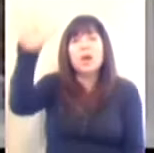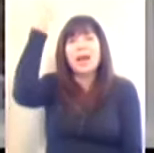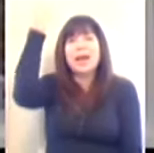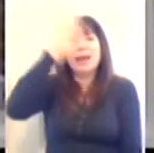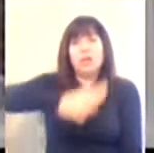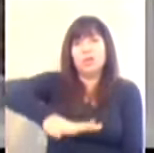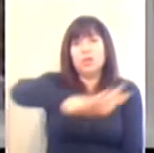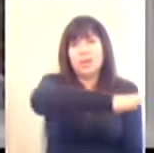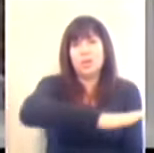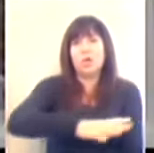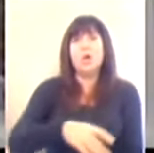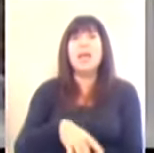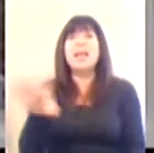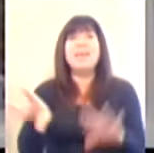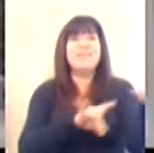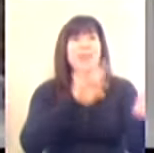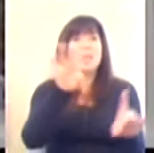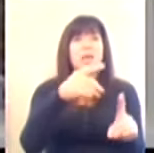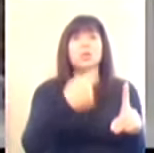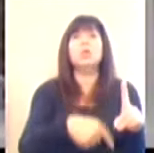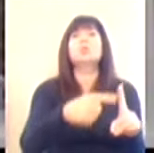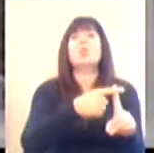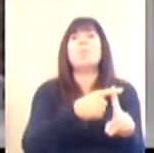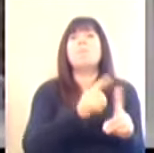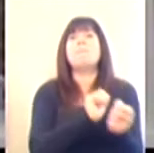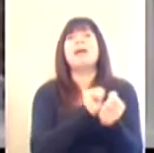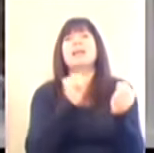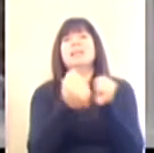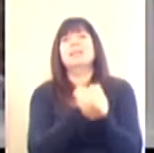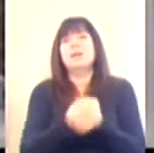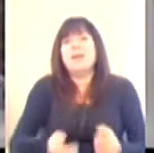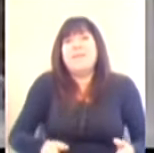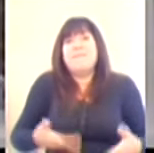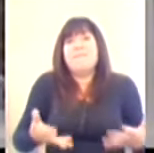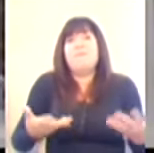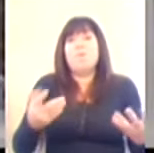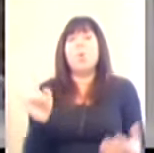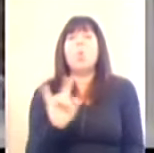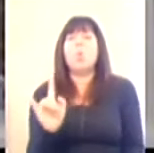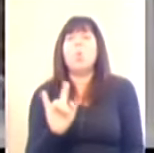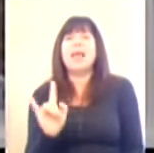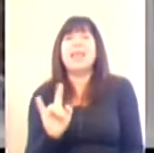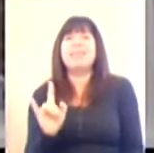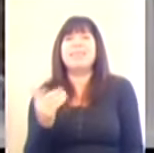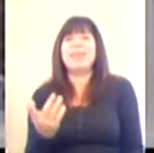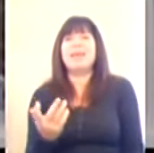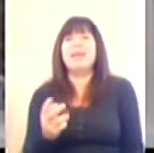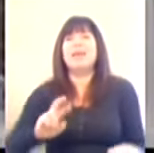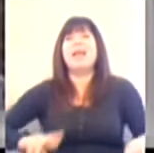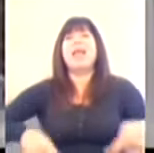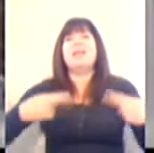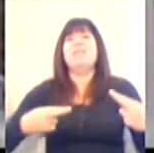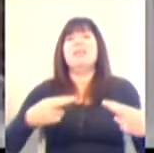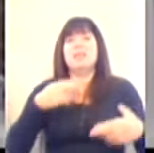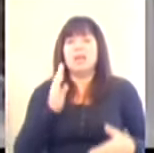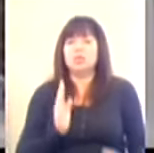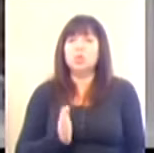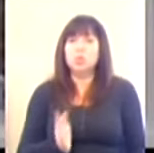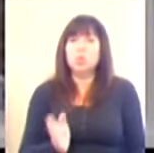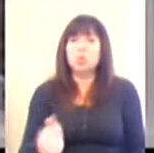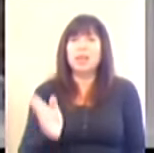La invitación es a sumarse a esta transformación y a impulsar una urgente reactivación sustentable